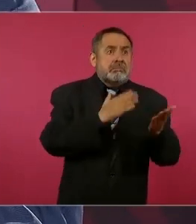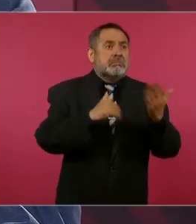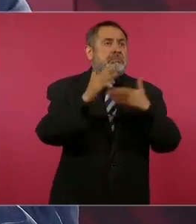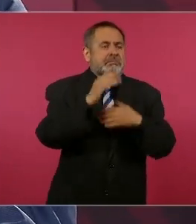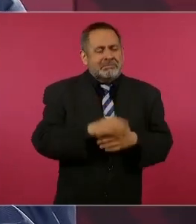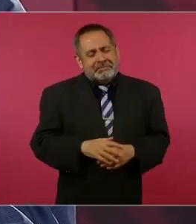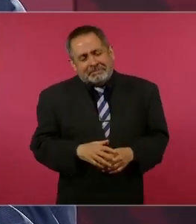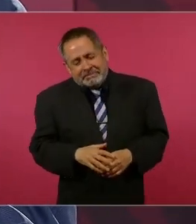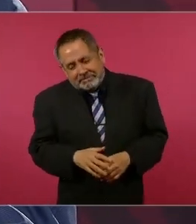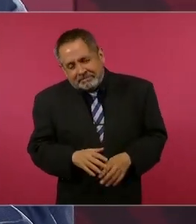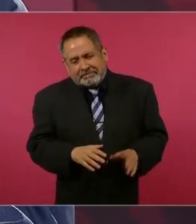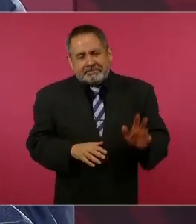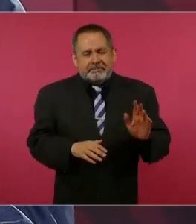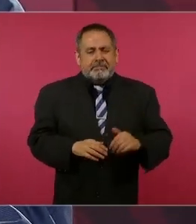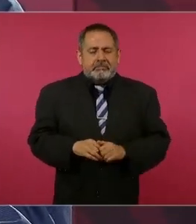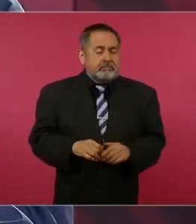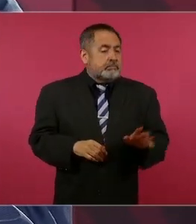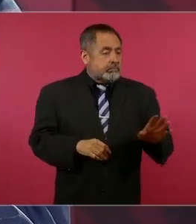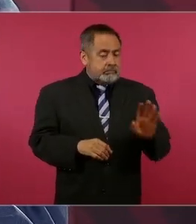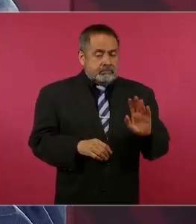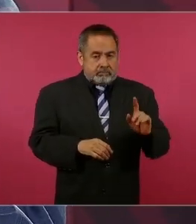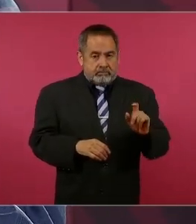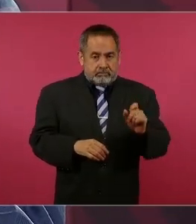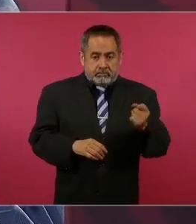pero sí hay conservadores